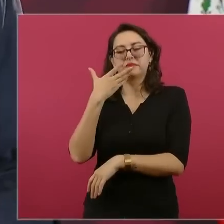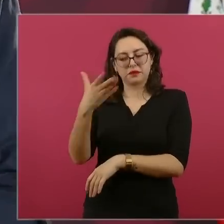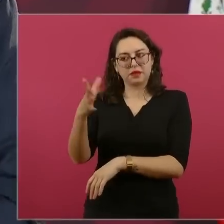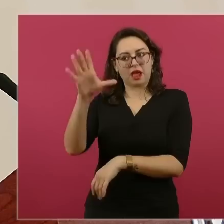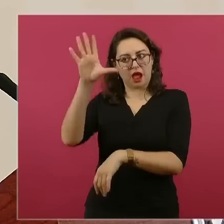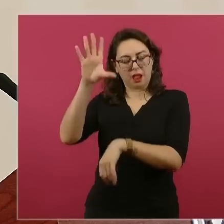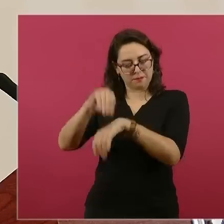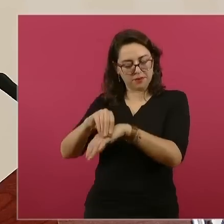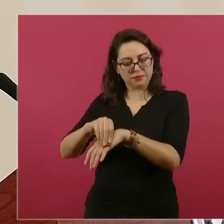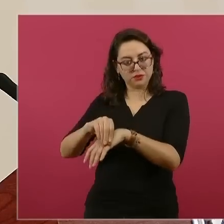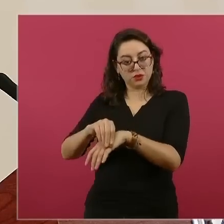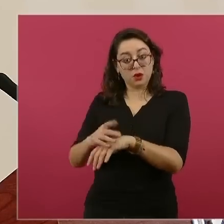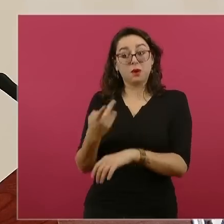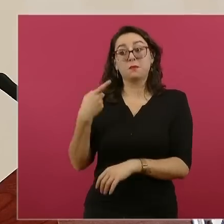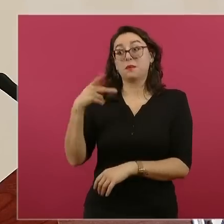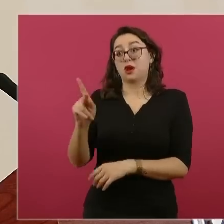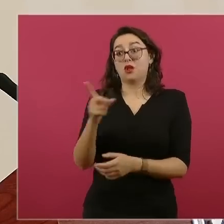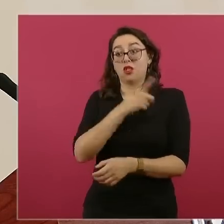contraprestaciones